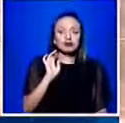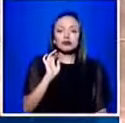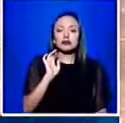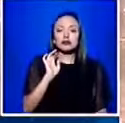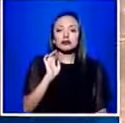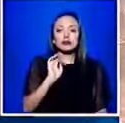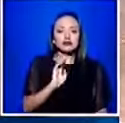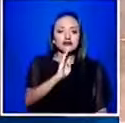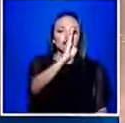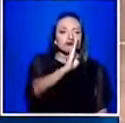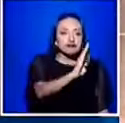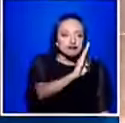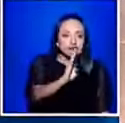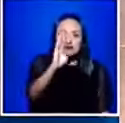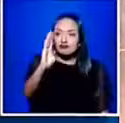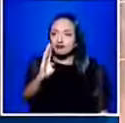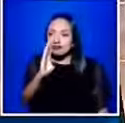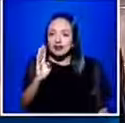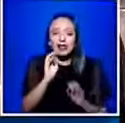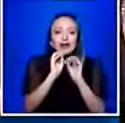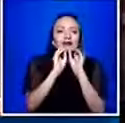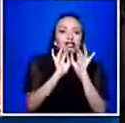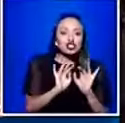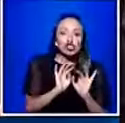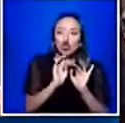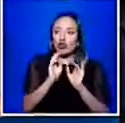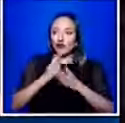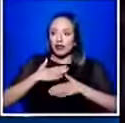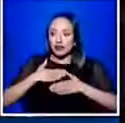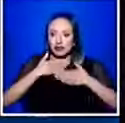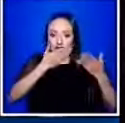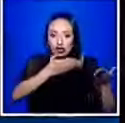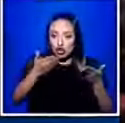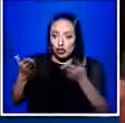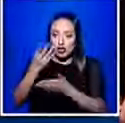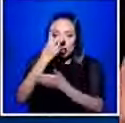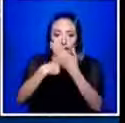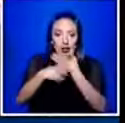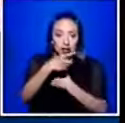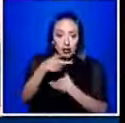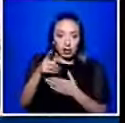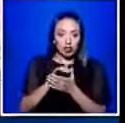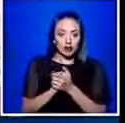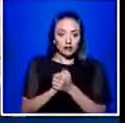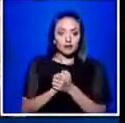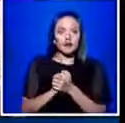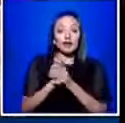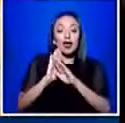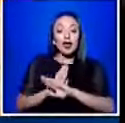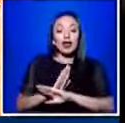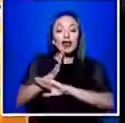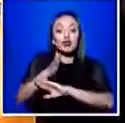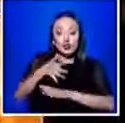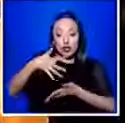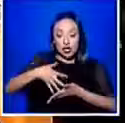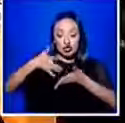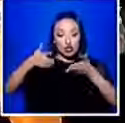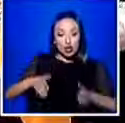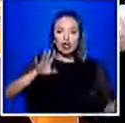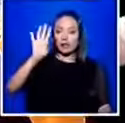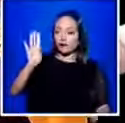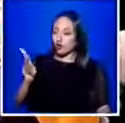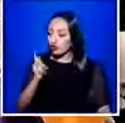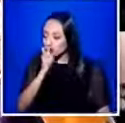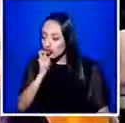las debidas felicitaciones a sus hijos por estos logros académicos. Y en pocos minutos más los estudiantes realizarán la